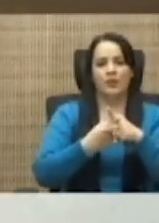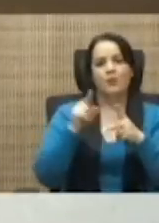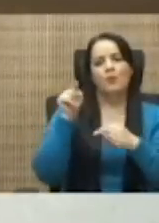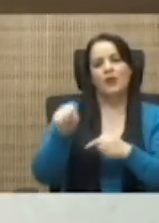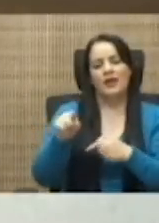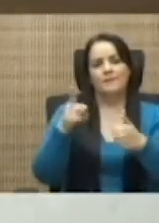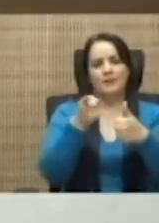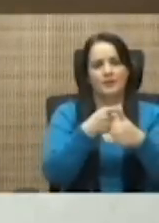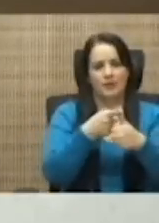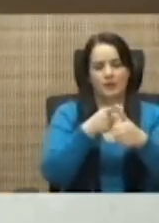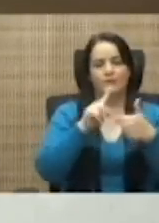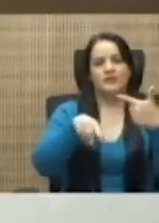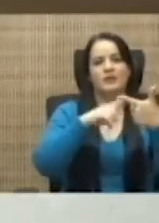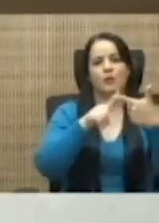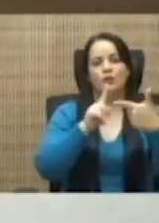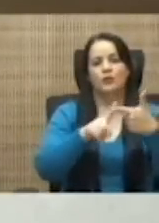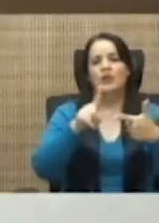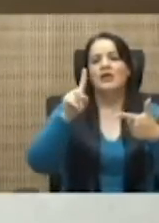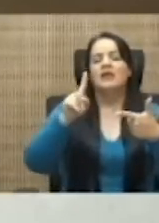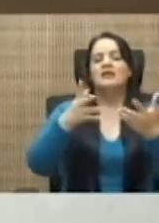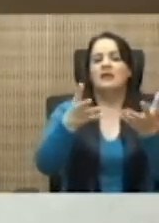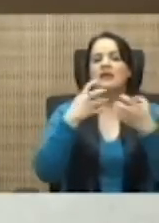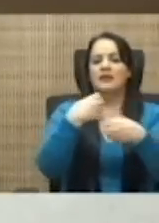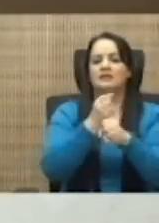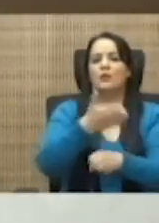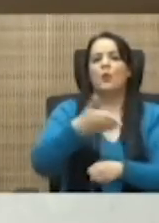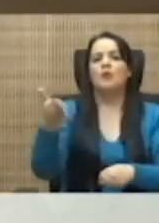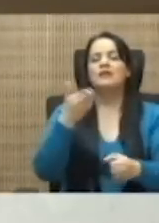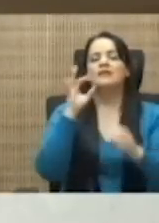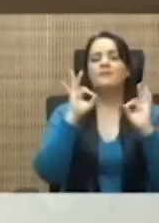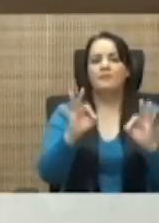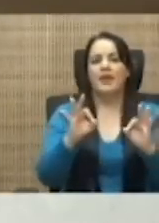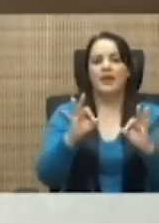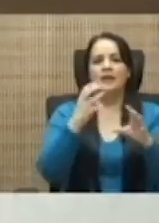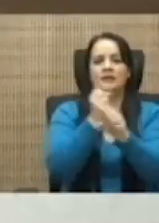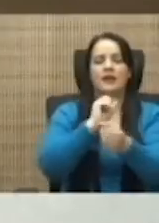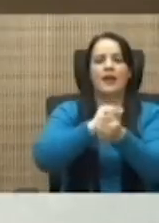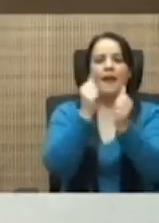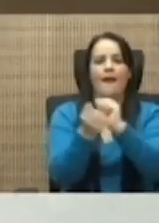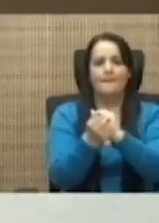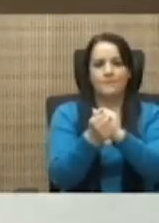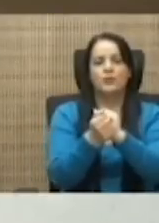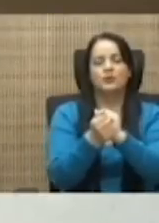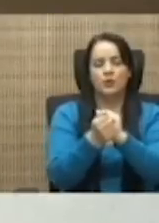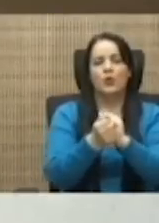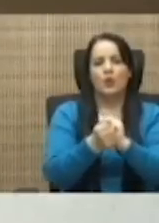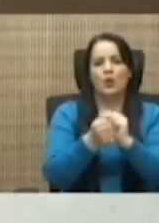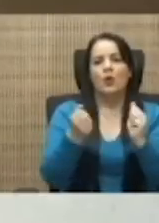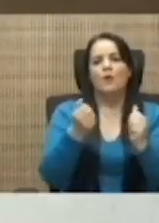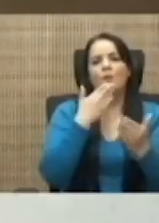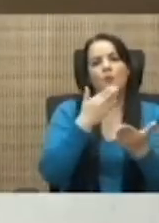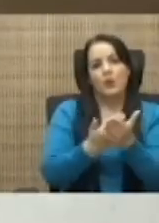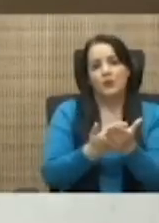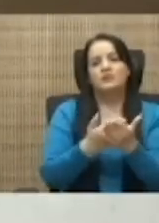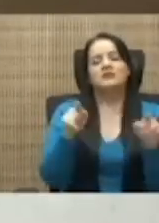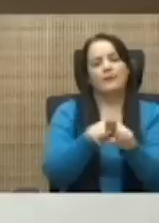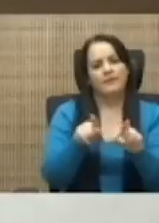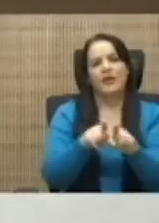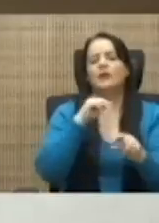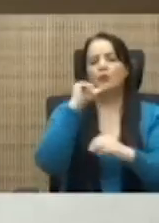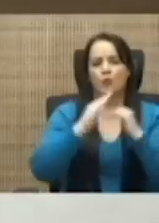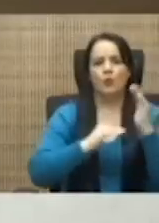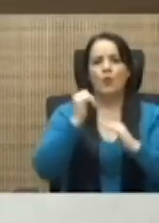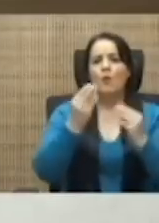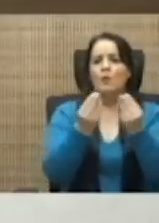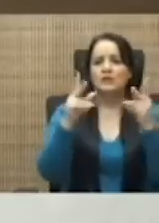hacer las cosas bien y hacer cambios buenos, también se vuelve uno muy incómodo. Entonces, hay mucha gente